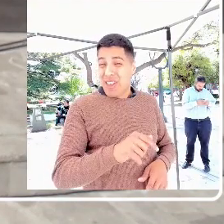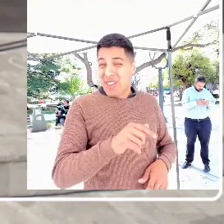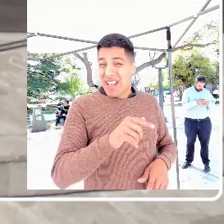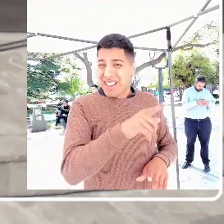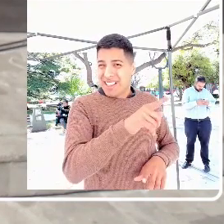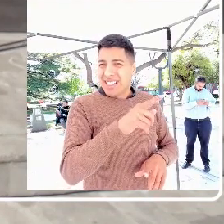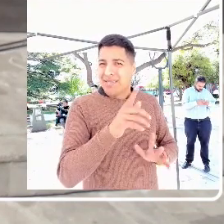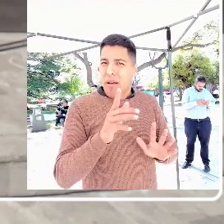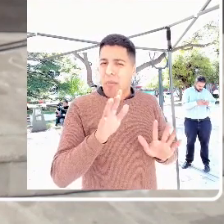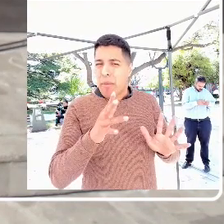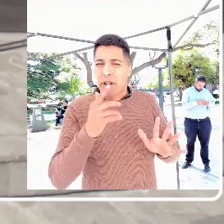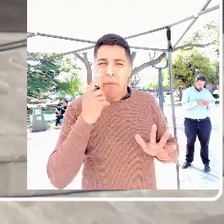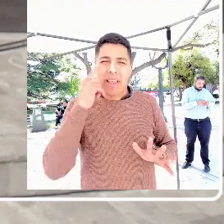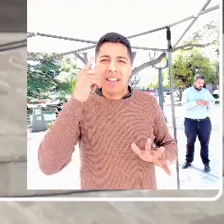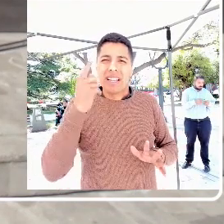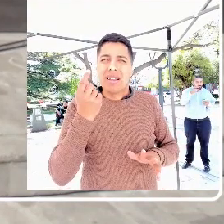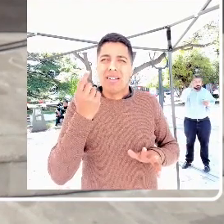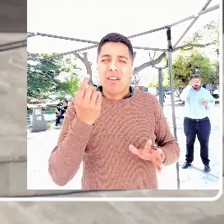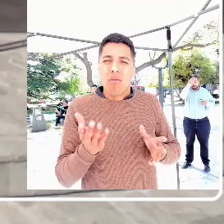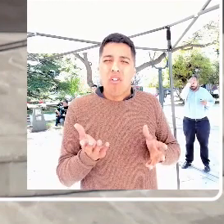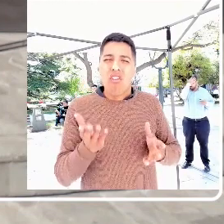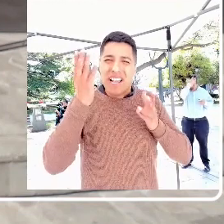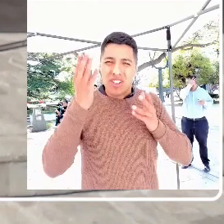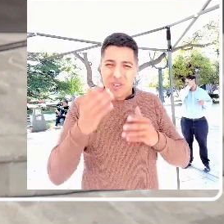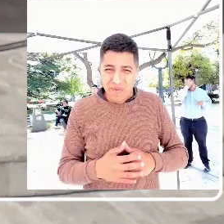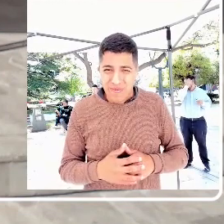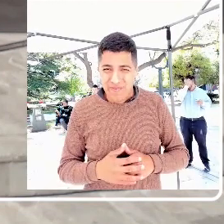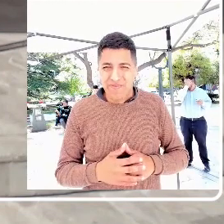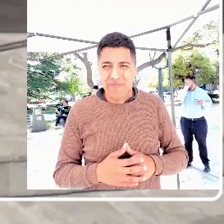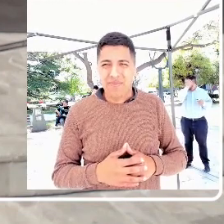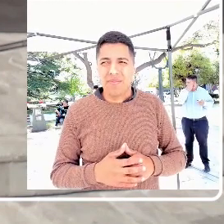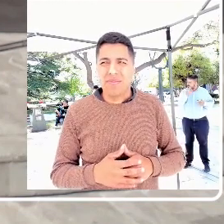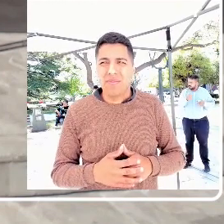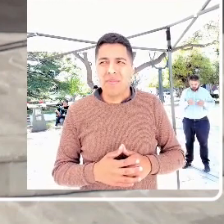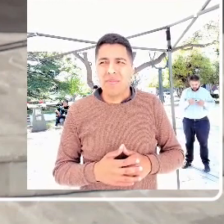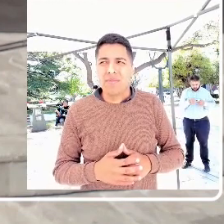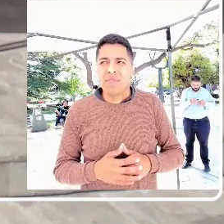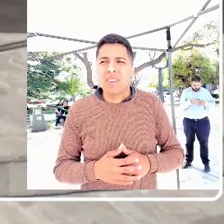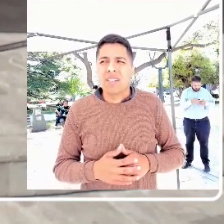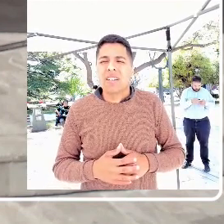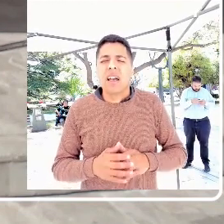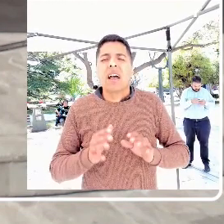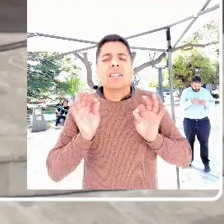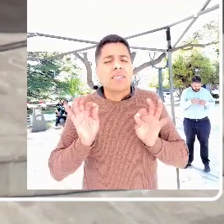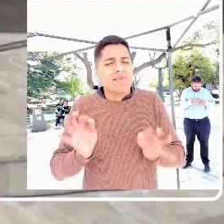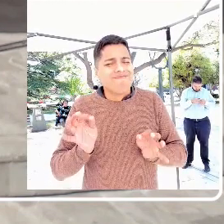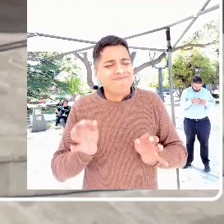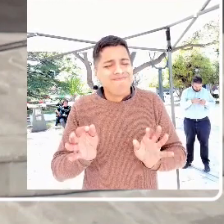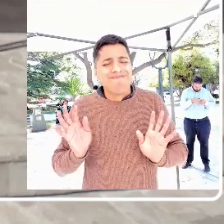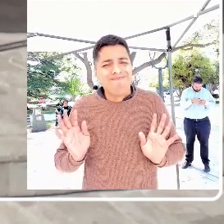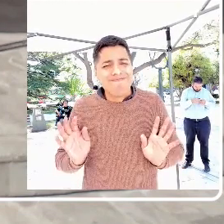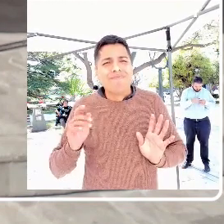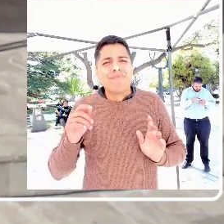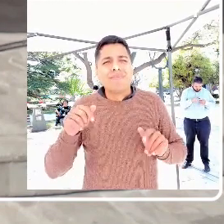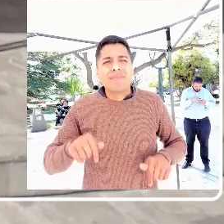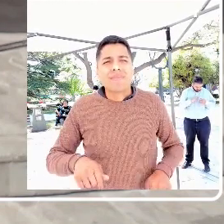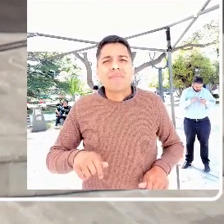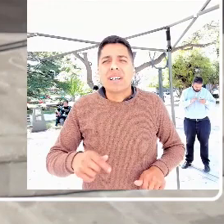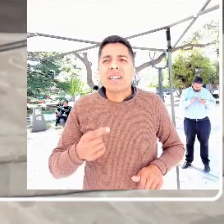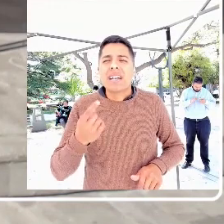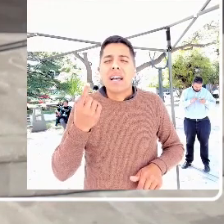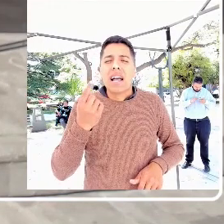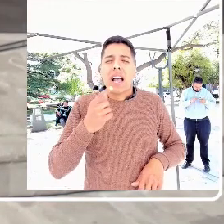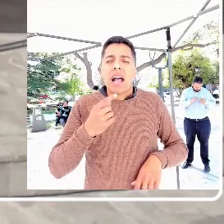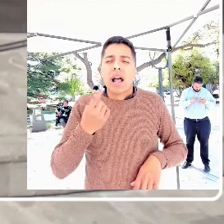justamente para la estimación monetaria que va a haber, o por lo menos oficial, sabiendo que el índice de